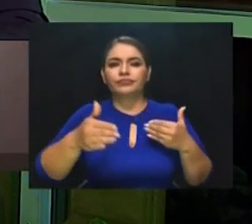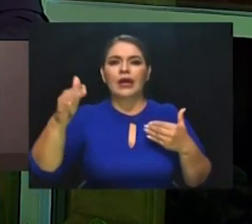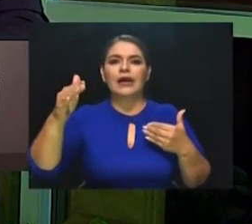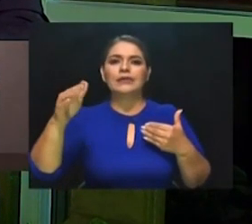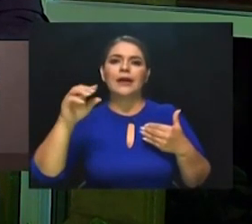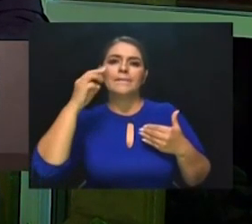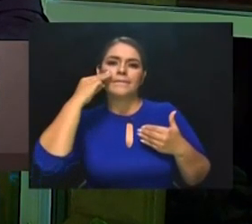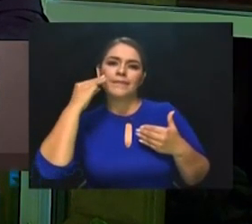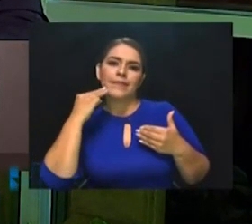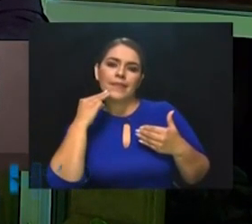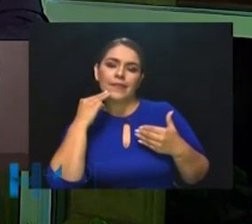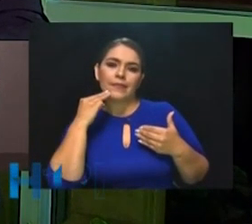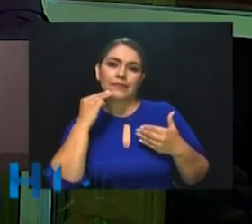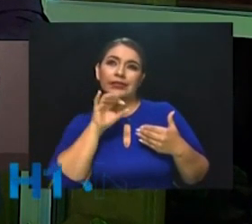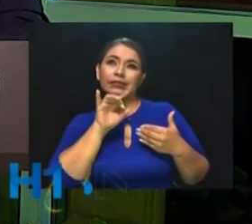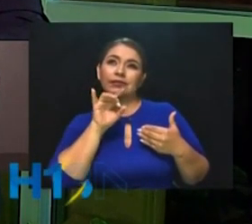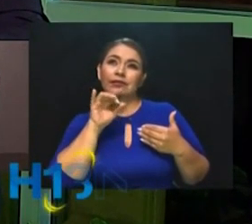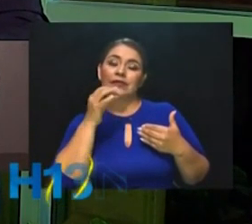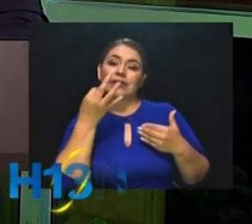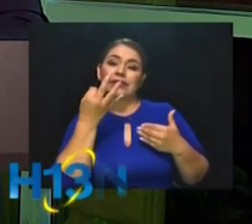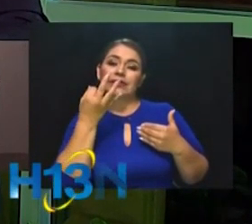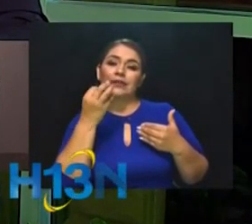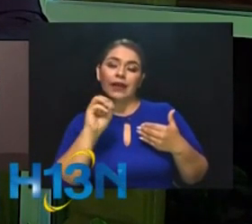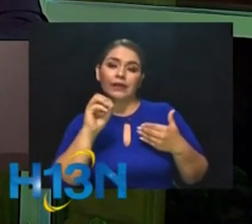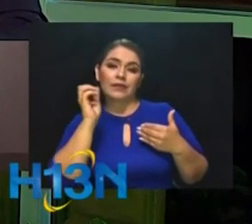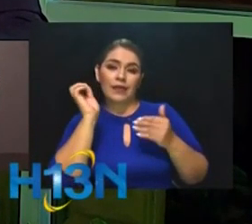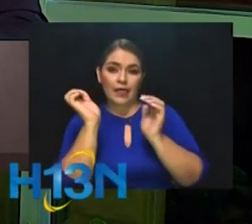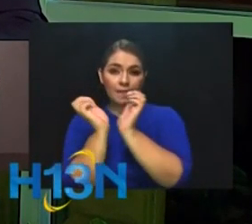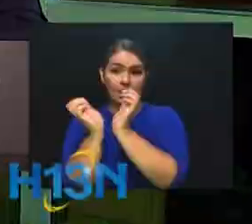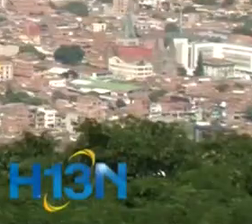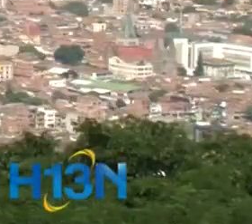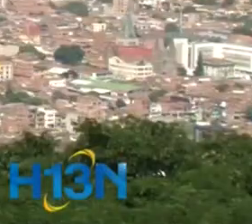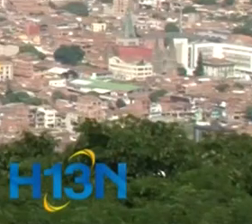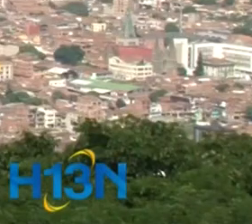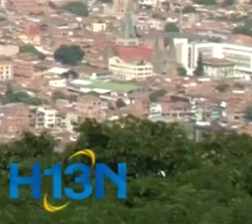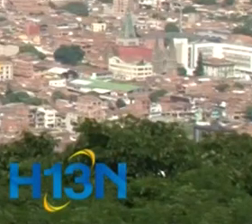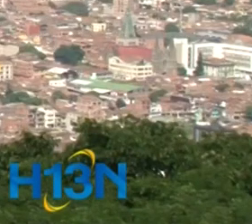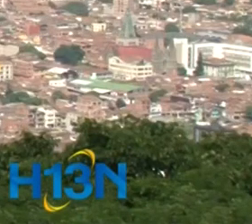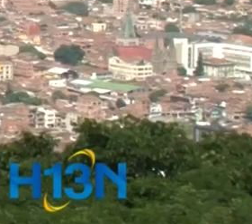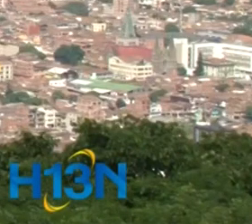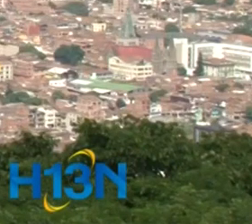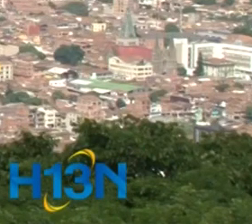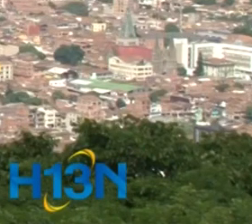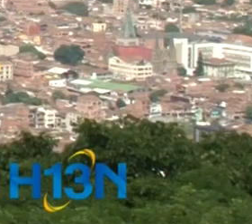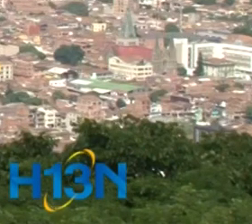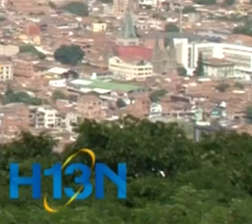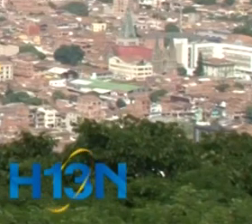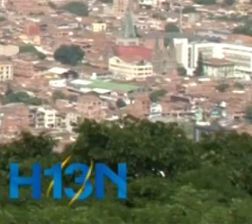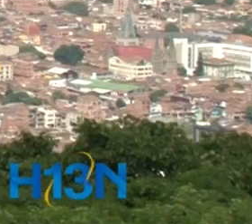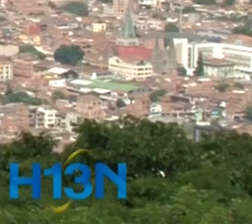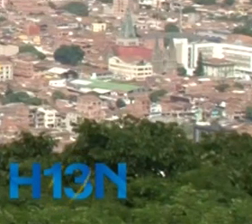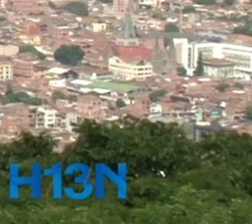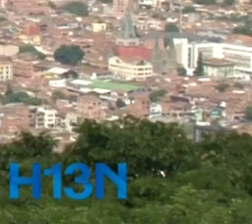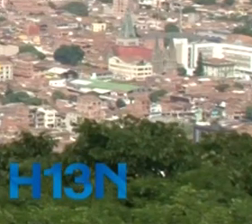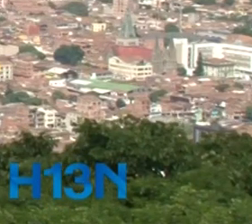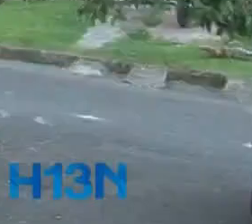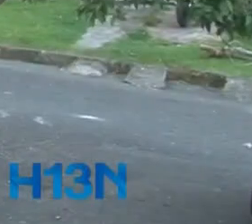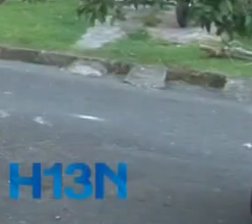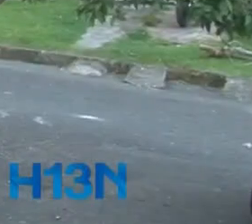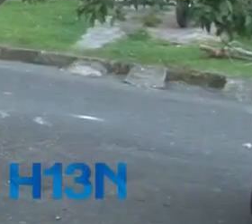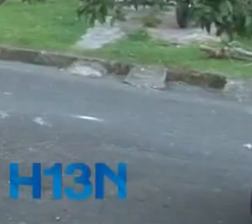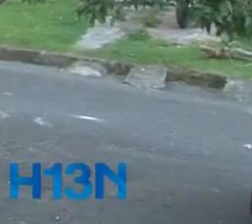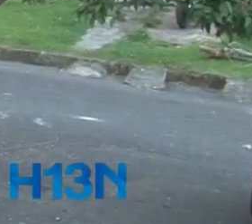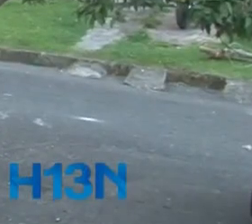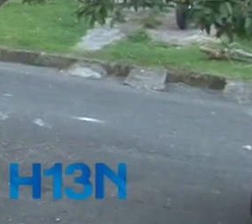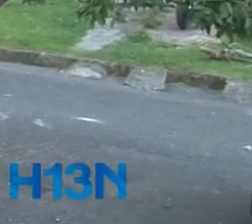del día sábado 30 de mayo de 2020. Los alcaldes pueden otorgar permisos excepcionales y